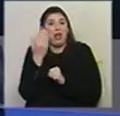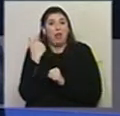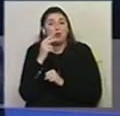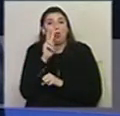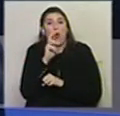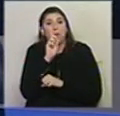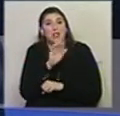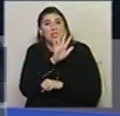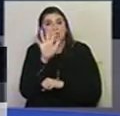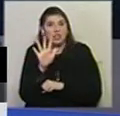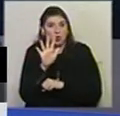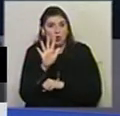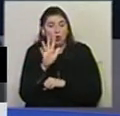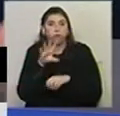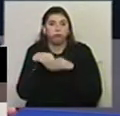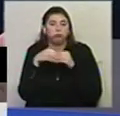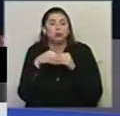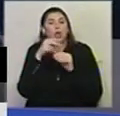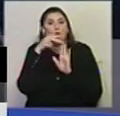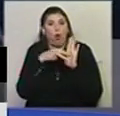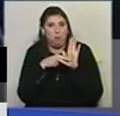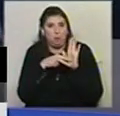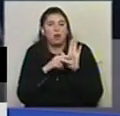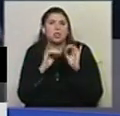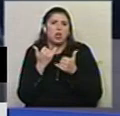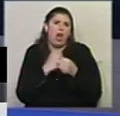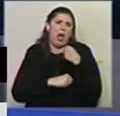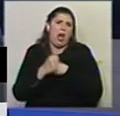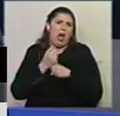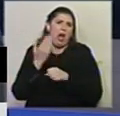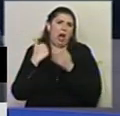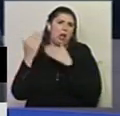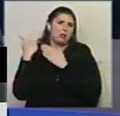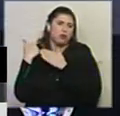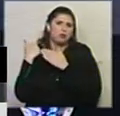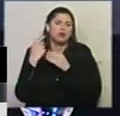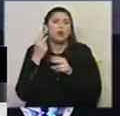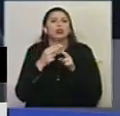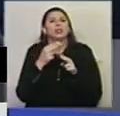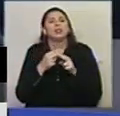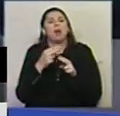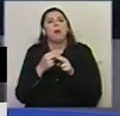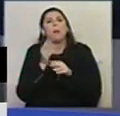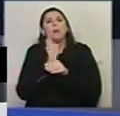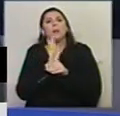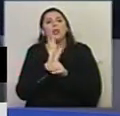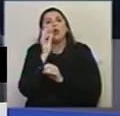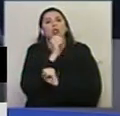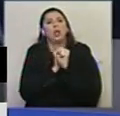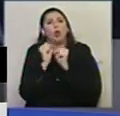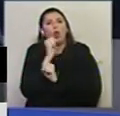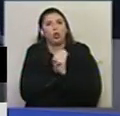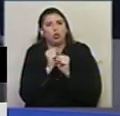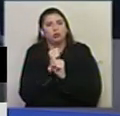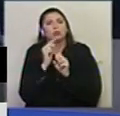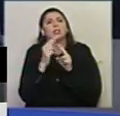2005 se incorporó la norma, ya veníamos de varios años con los biotecnológicos. Uh-huh. Lo que se llama medicamentos específicos que